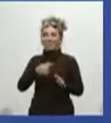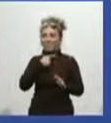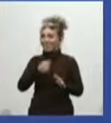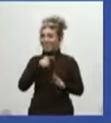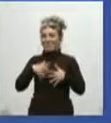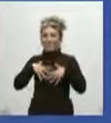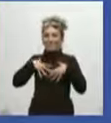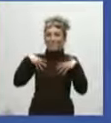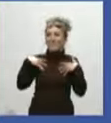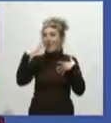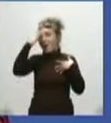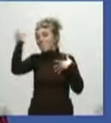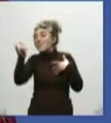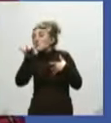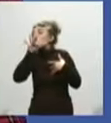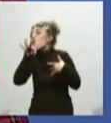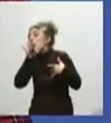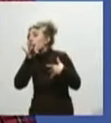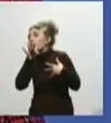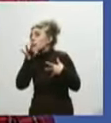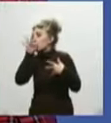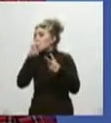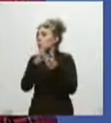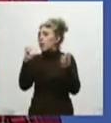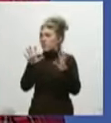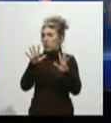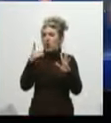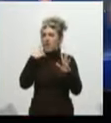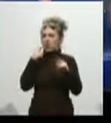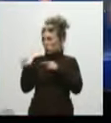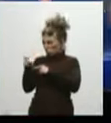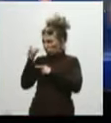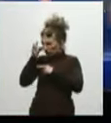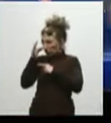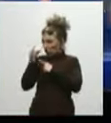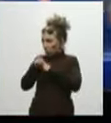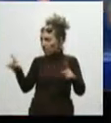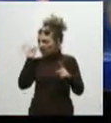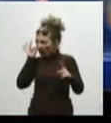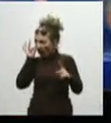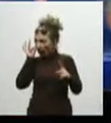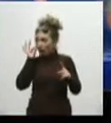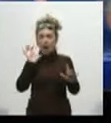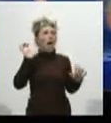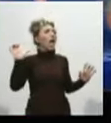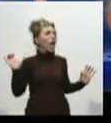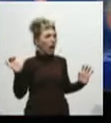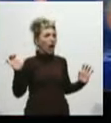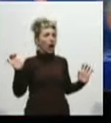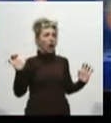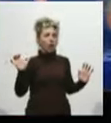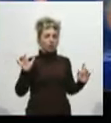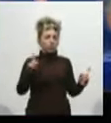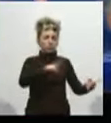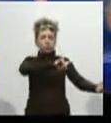mientras el jurado está como... Pero, ¿tú eres La Prohibida? ¿Eh? ¿Tú eres La Prohibida? ¿Tanto ha cambiado